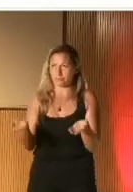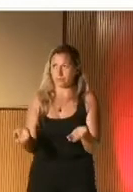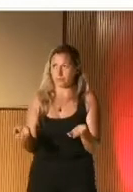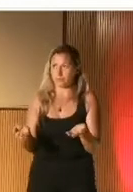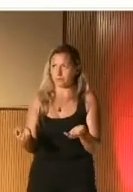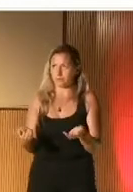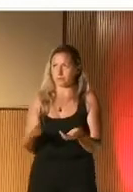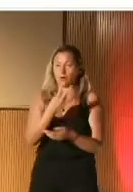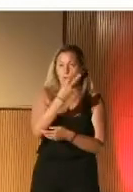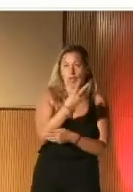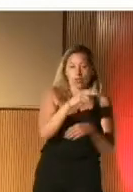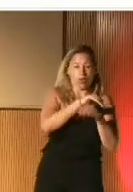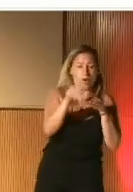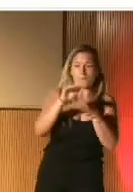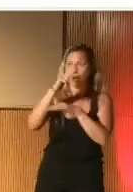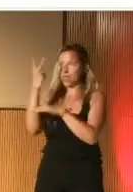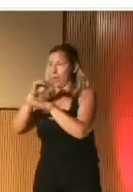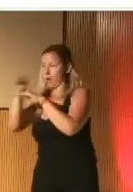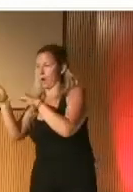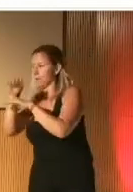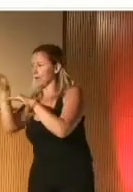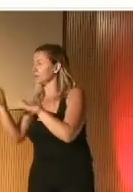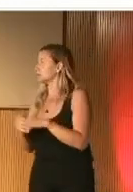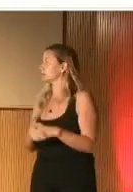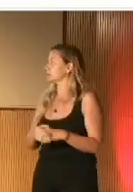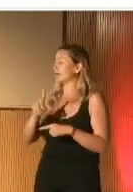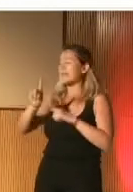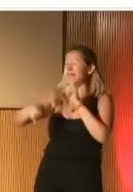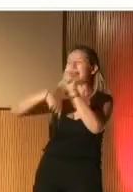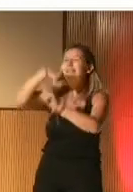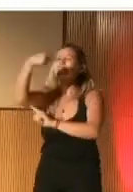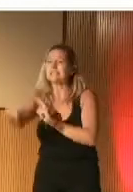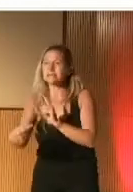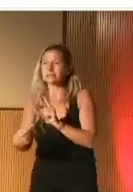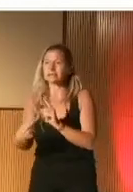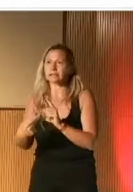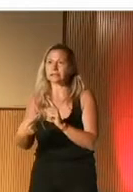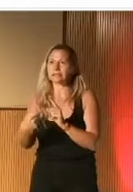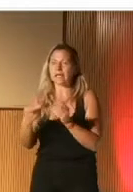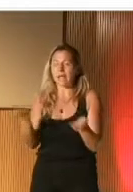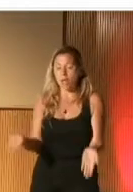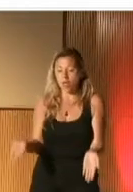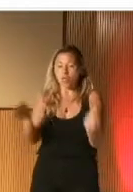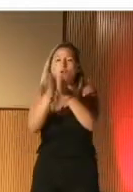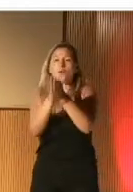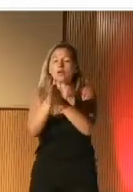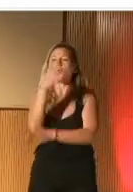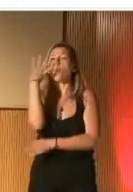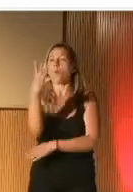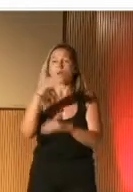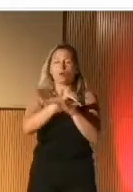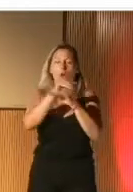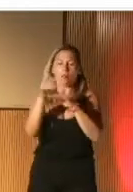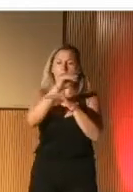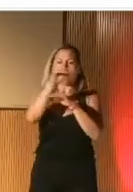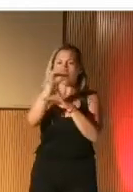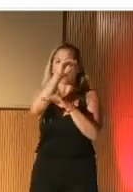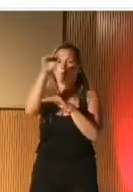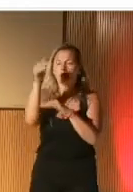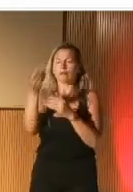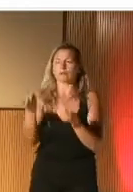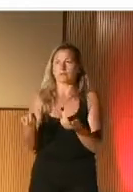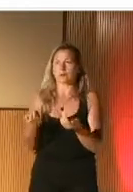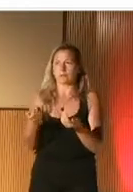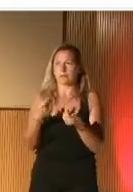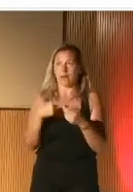2T. Seguimos. En el siguiente doblez habremos perdido cuatro capas. En este caso, habremos perdido el material que se ha perdido al